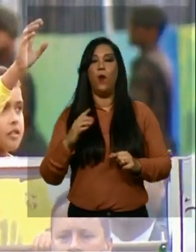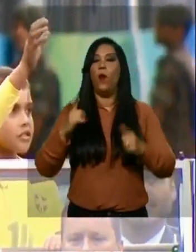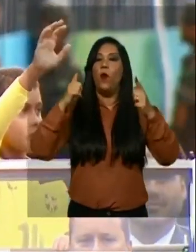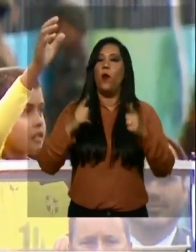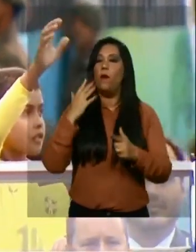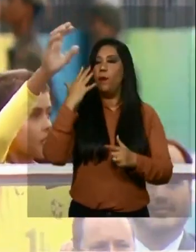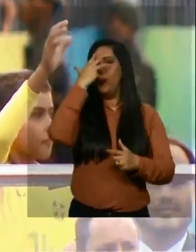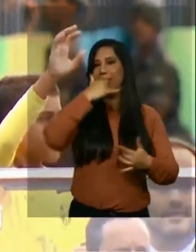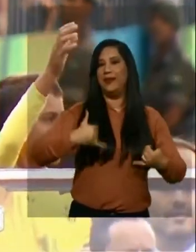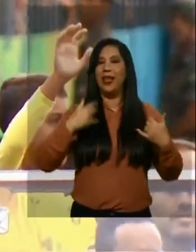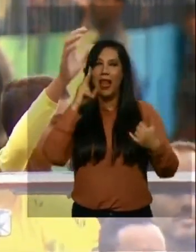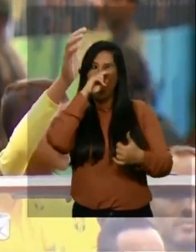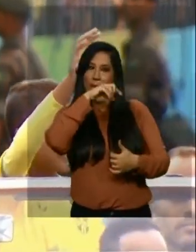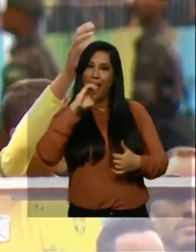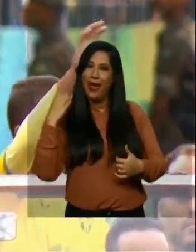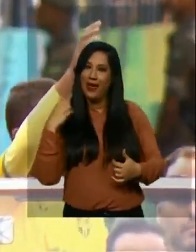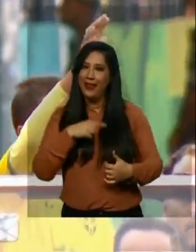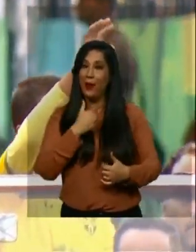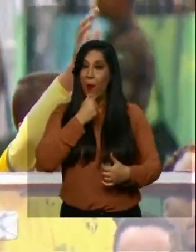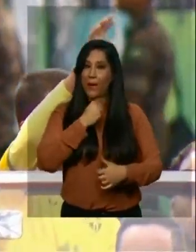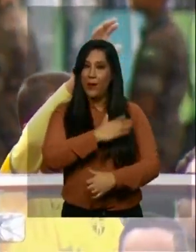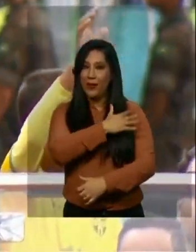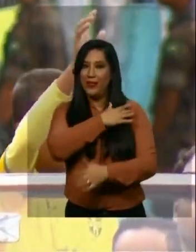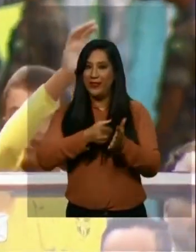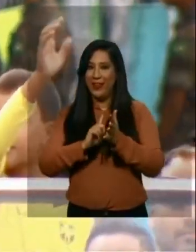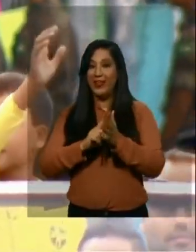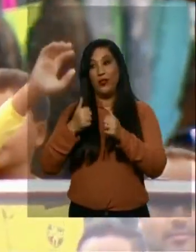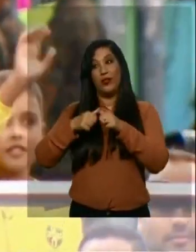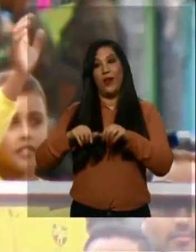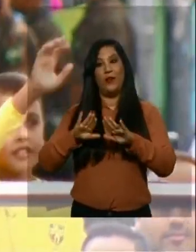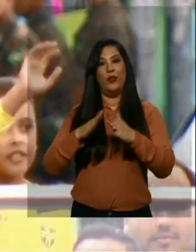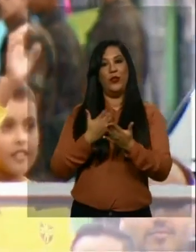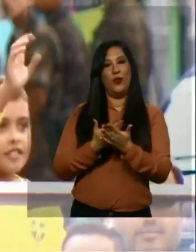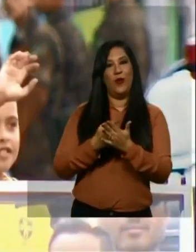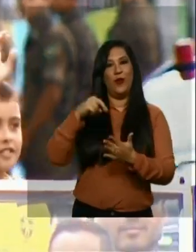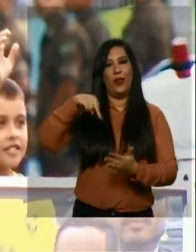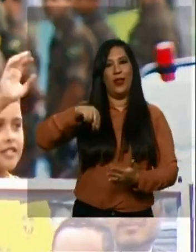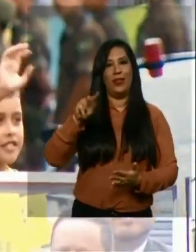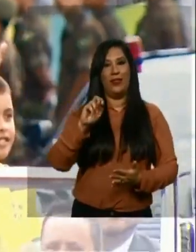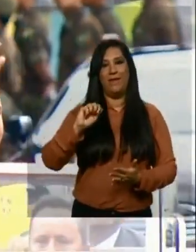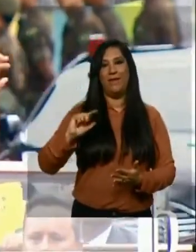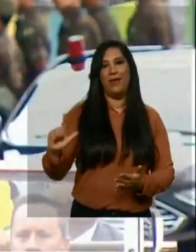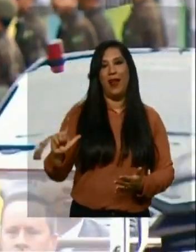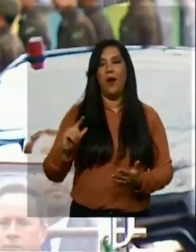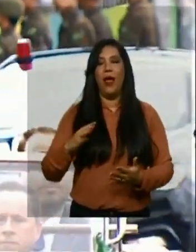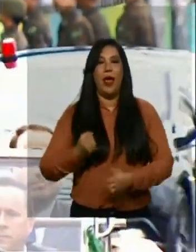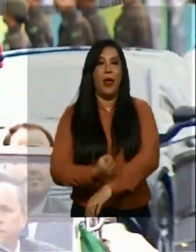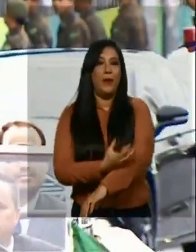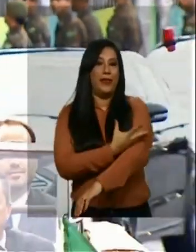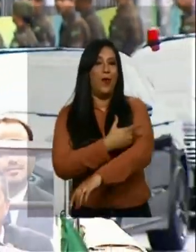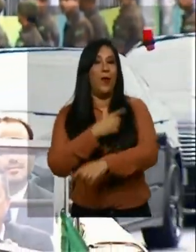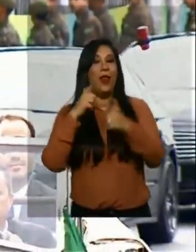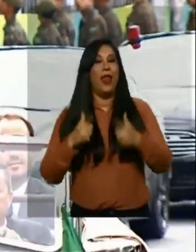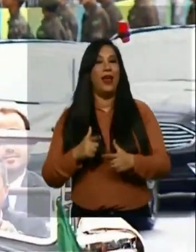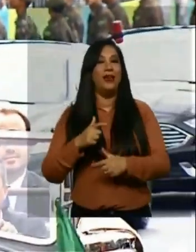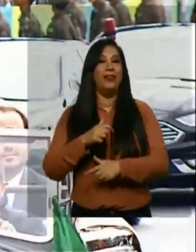el mandatario se internó la noche del sábado para corregir una hernia producto de las intervenciones anteriores que le debilitaron la